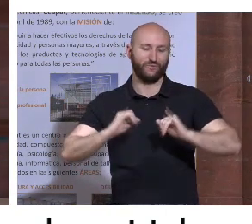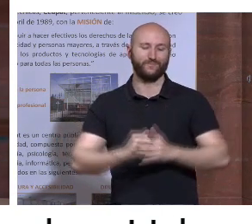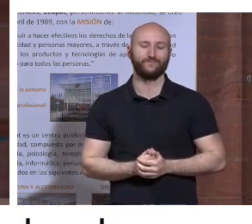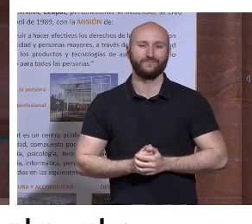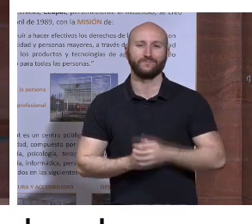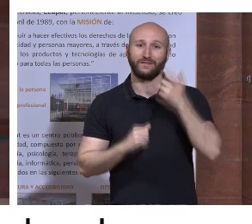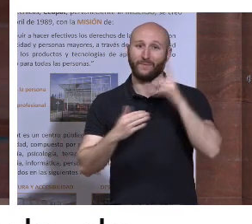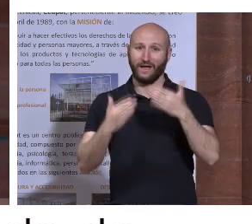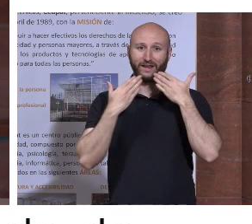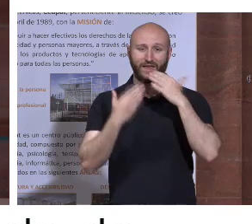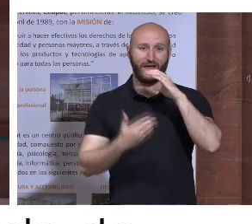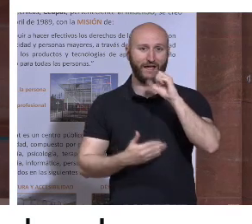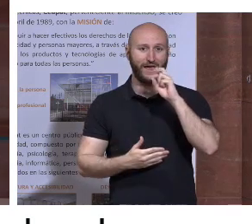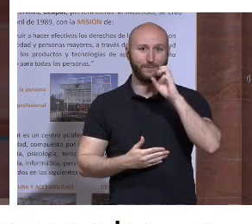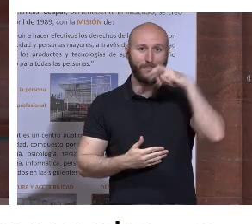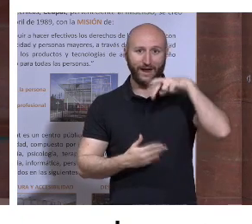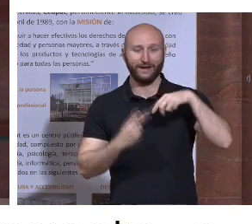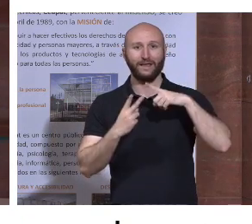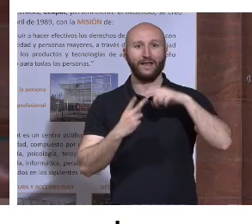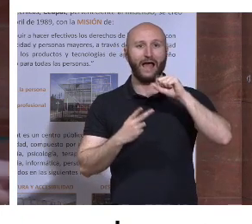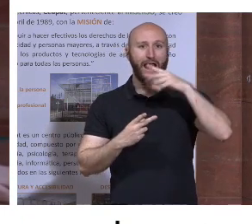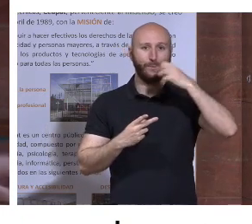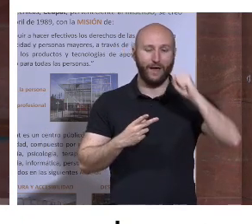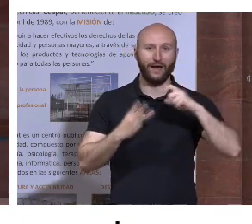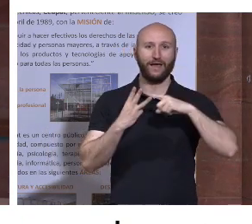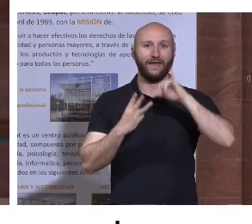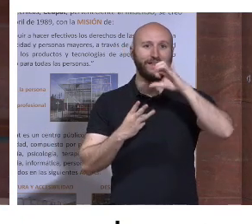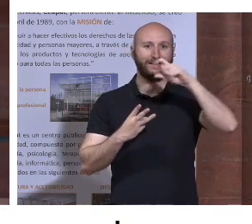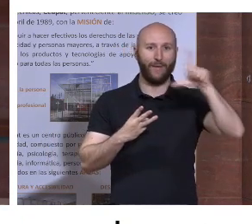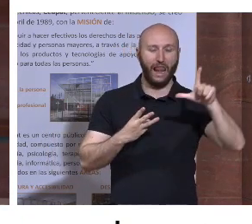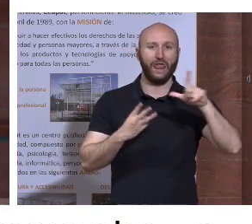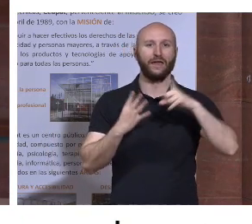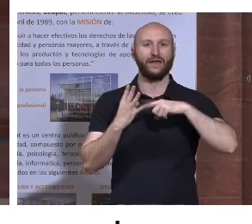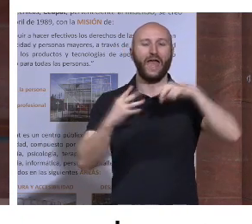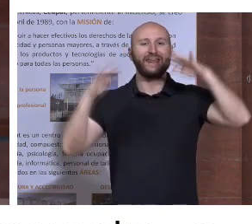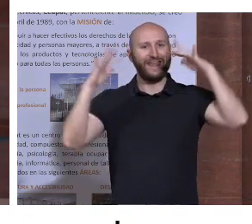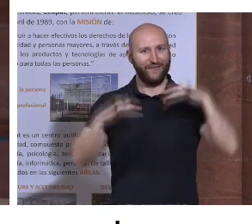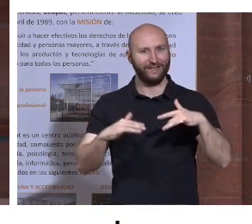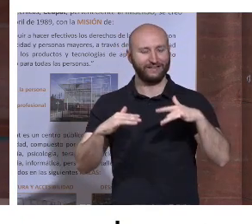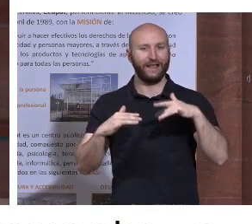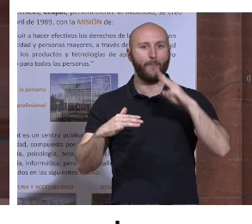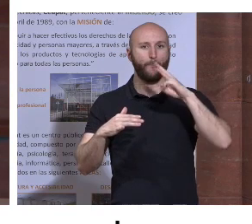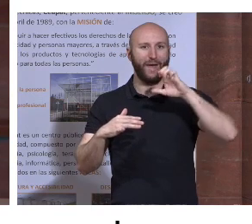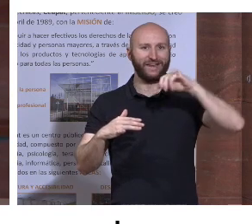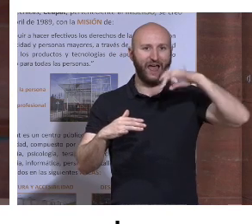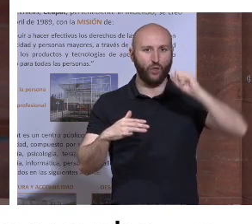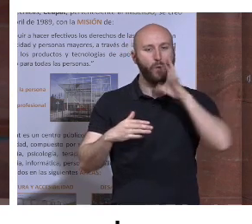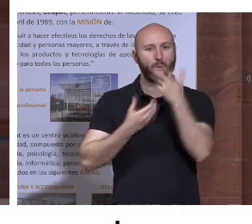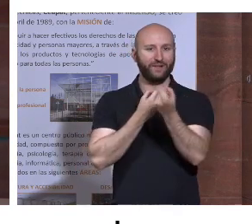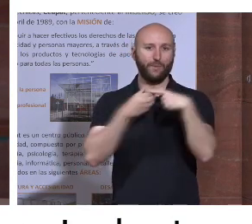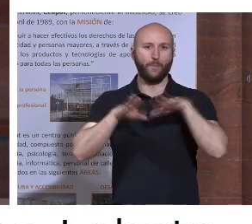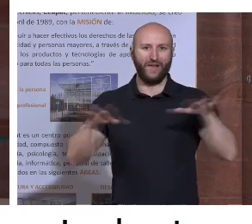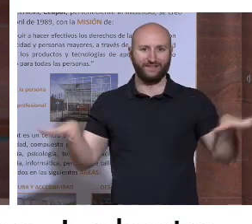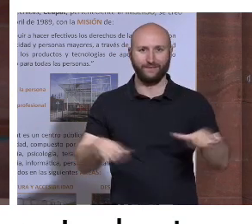supuesto, a Carmen Alba, a Sabina Lobato, a Isabel Vázquez y a Nieves Peinado su participación en esta